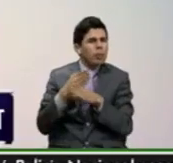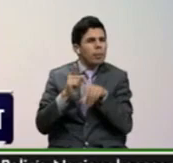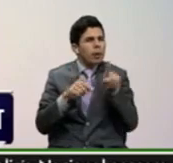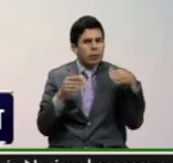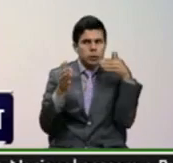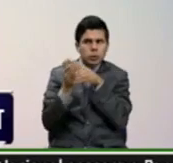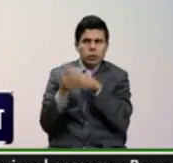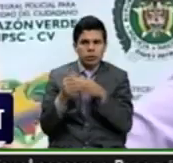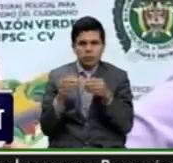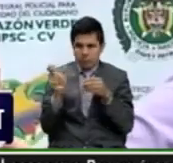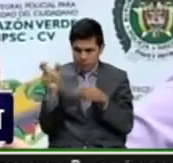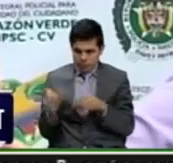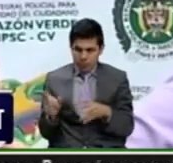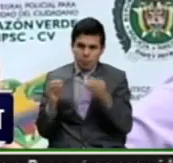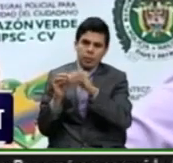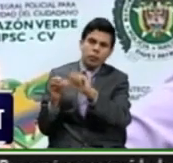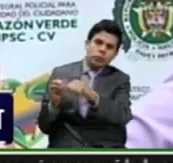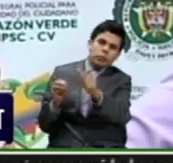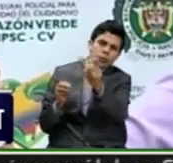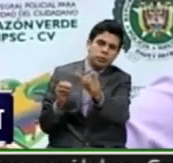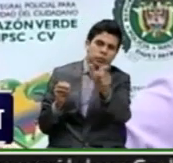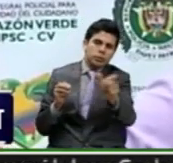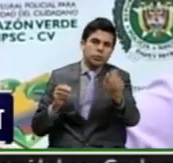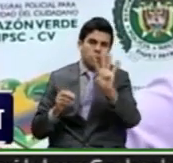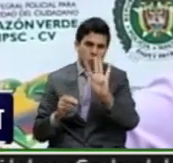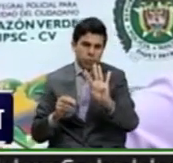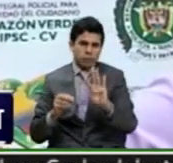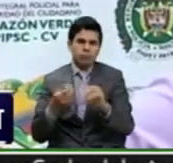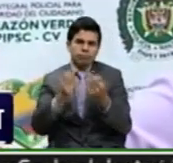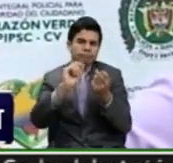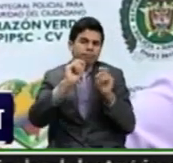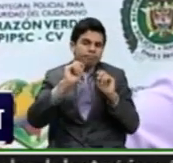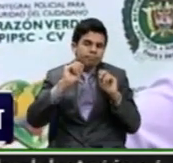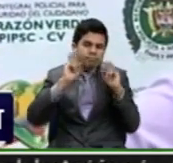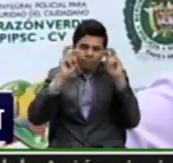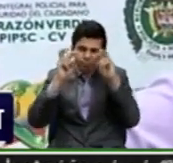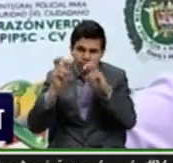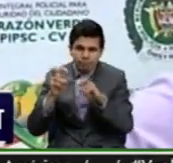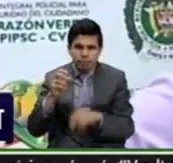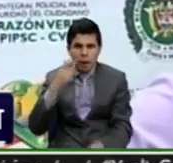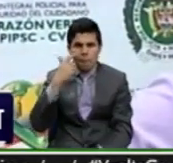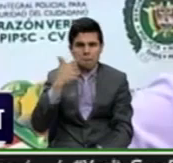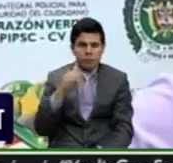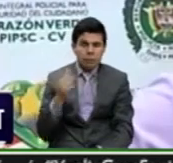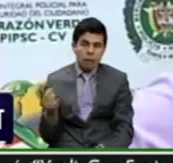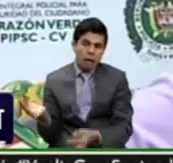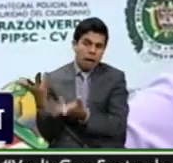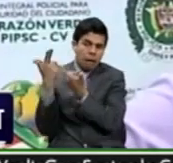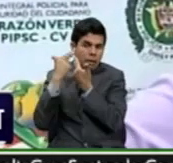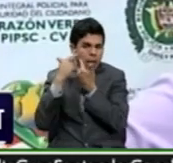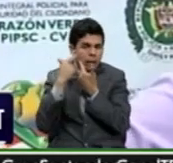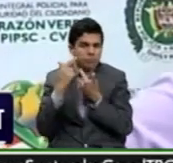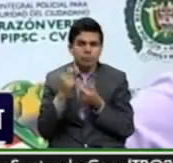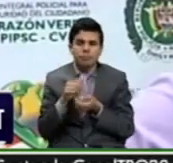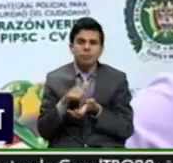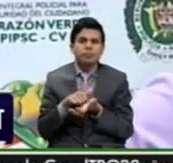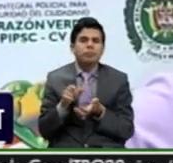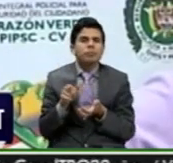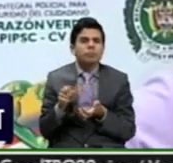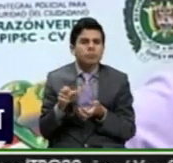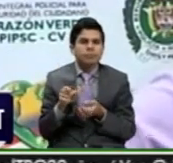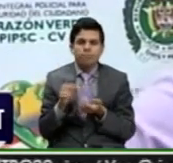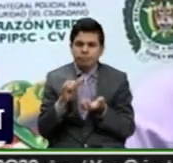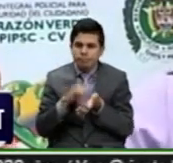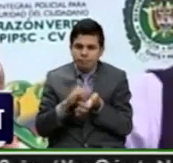4 que posiblemente... de acuerdo a las informaciones iniciales se